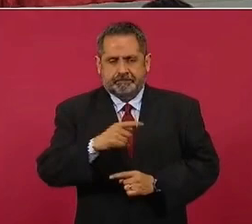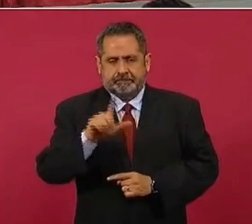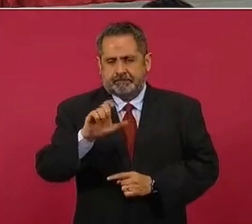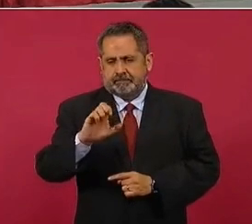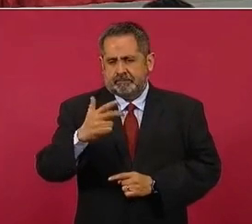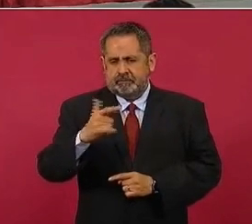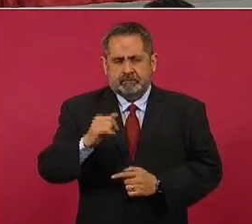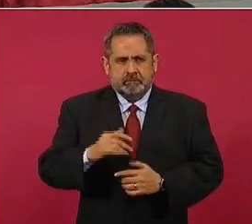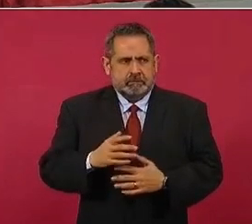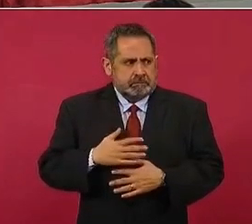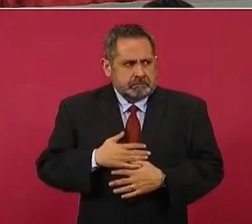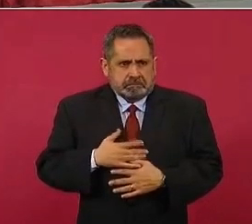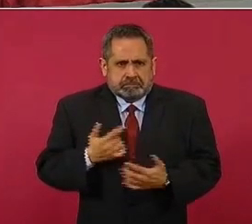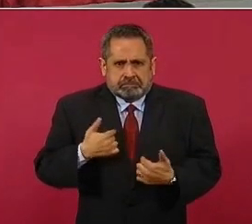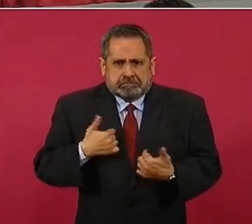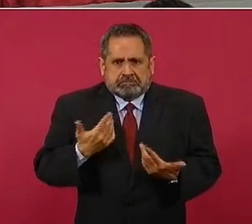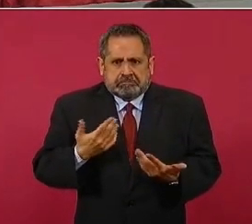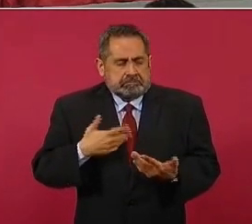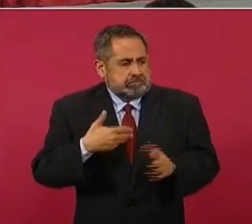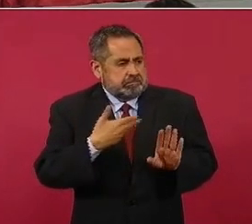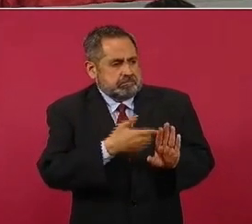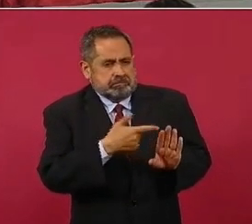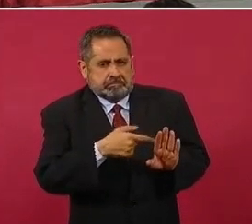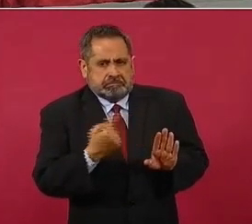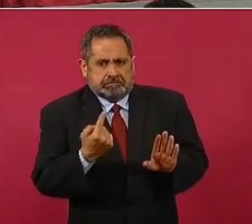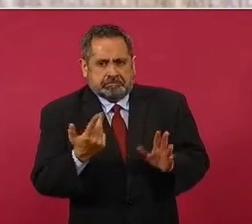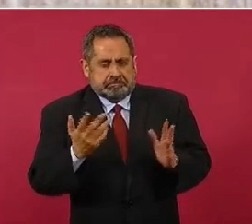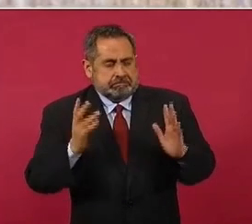¿qué le hice yo a este señor?